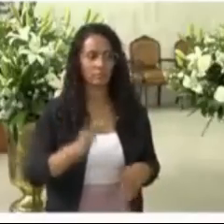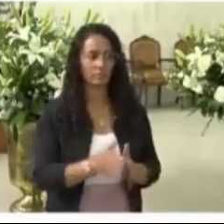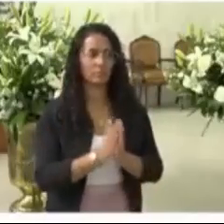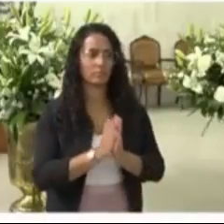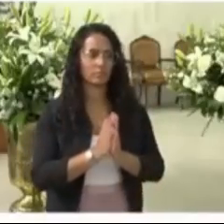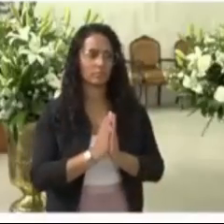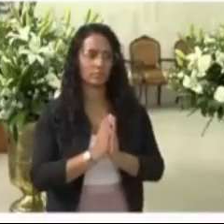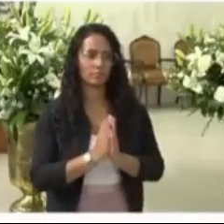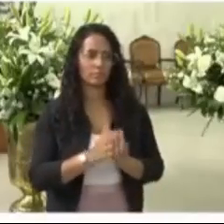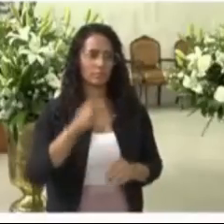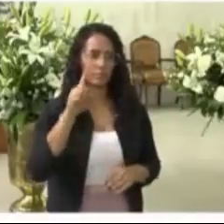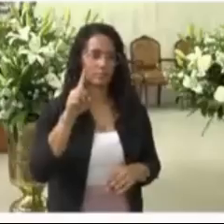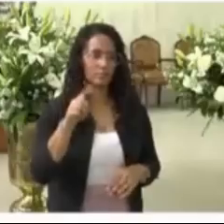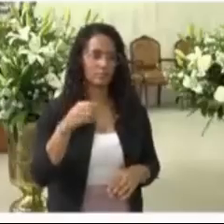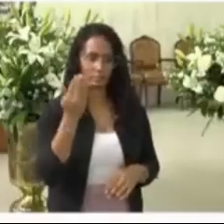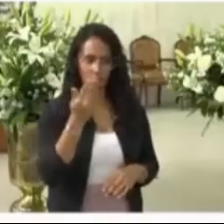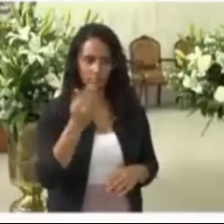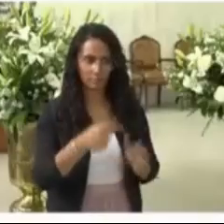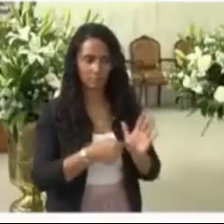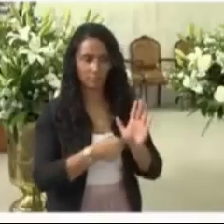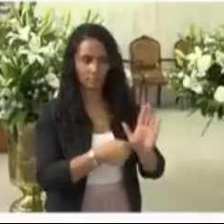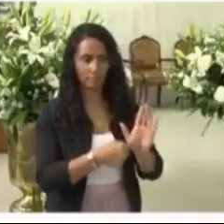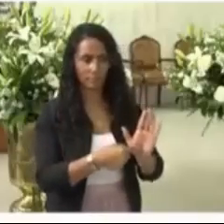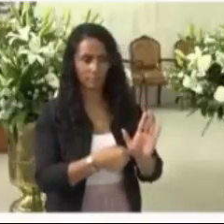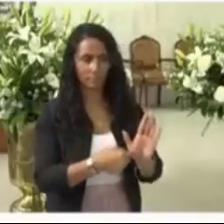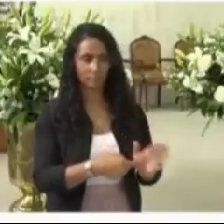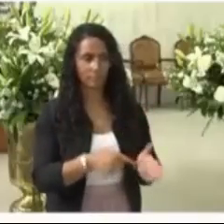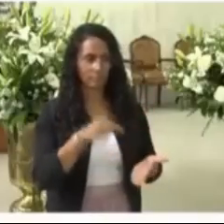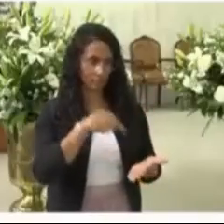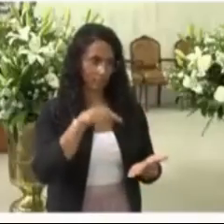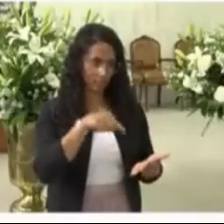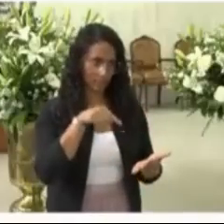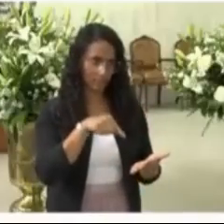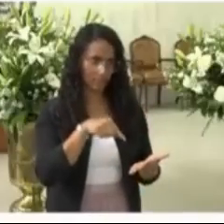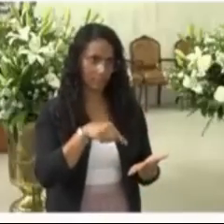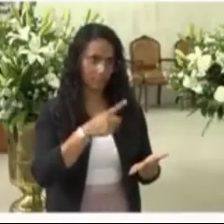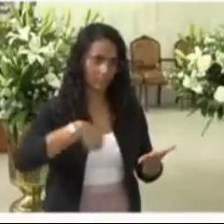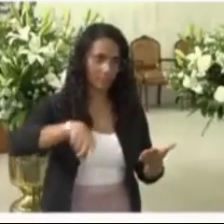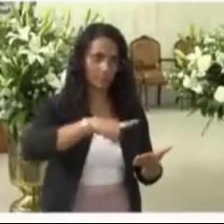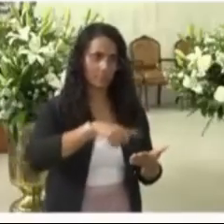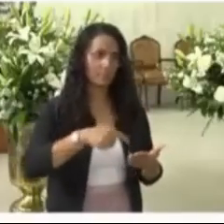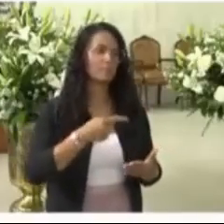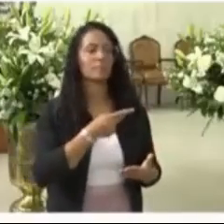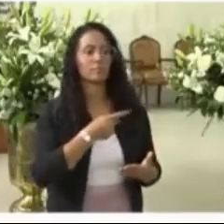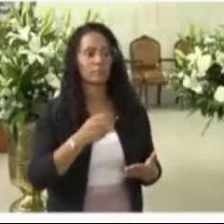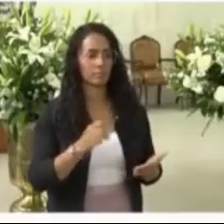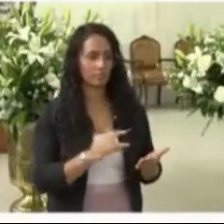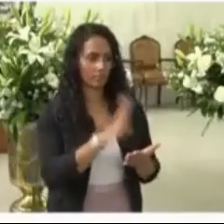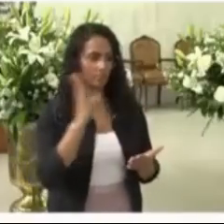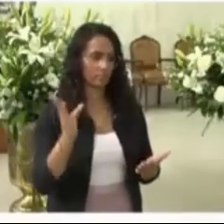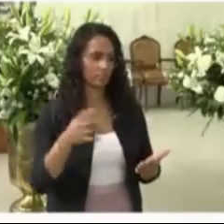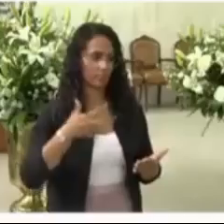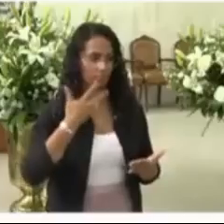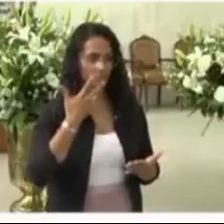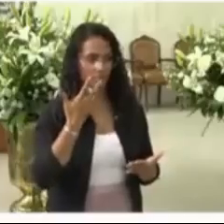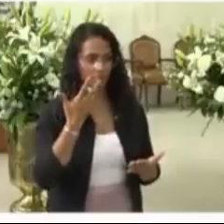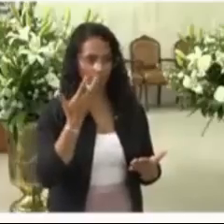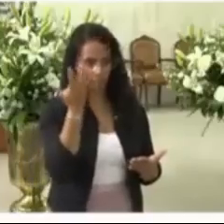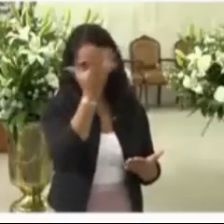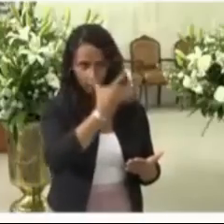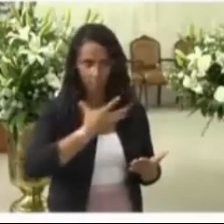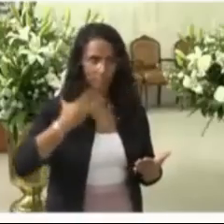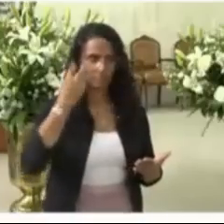dijiste que si tu pueblo se encontraba en una situación crítica y difícil y tu